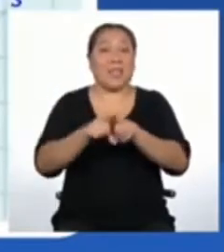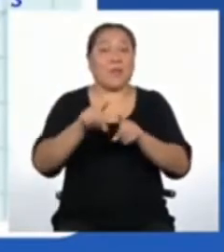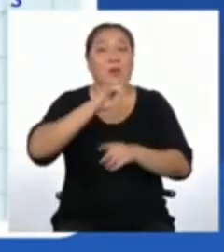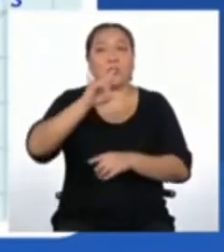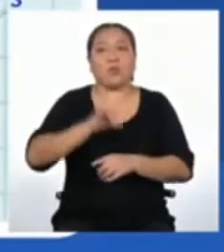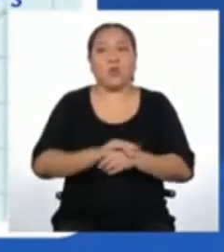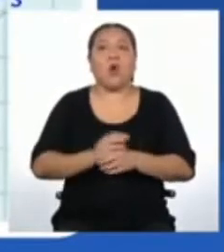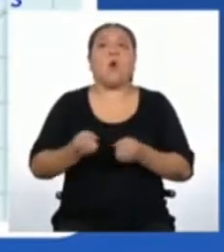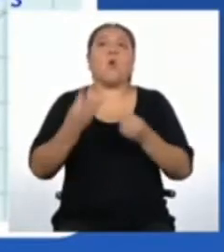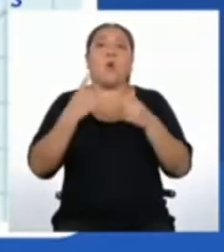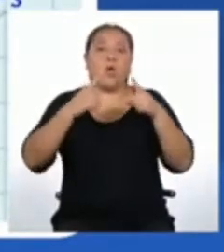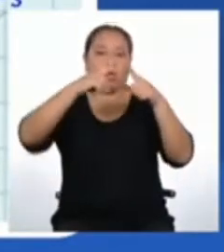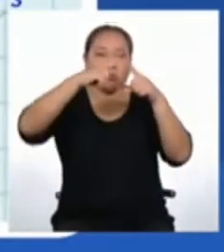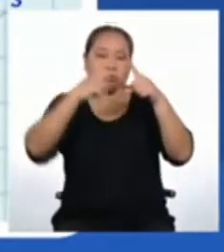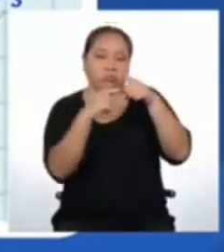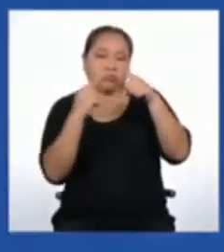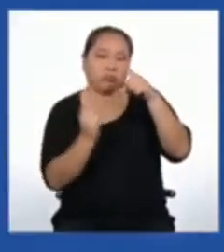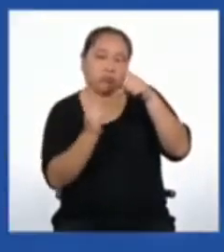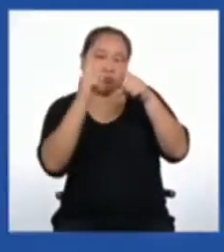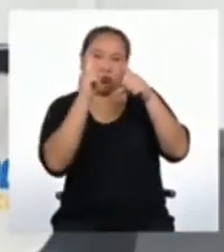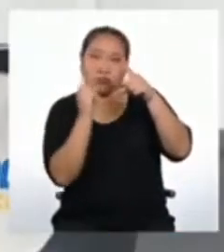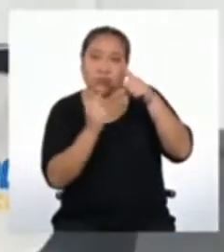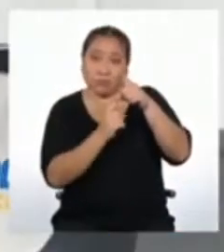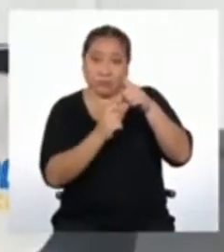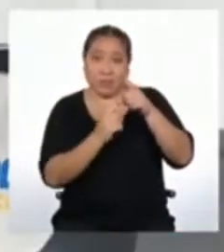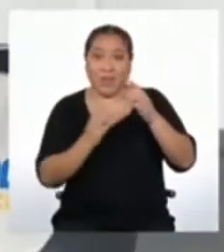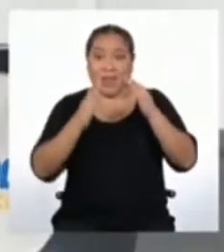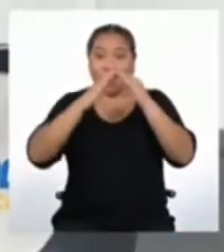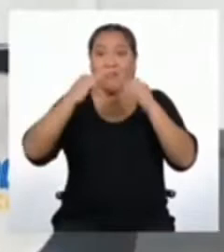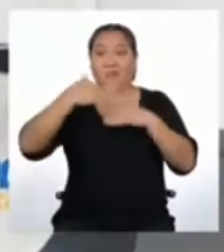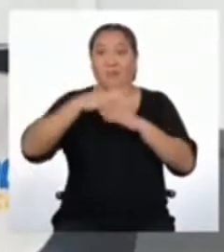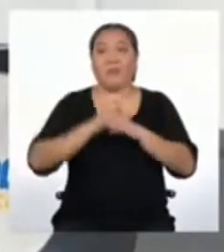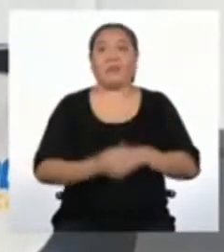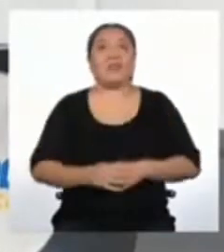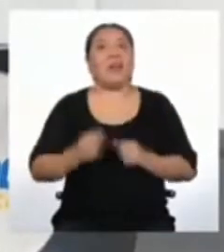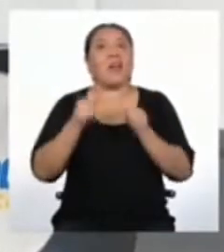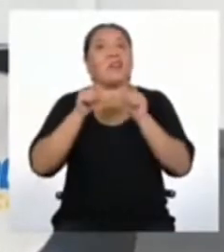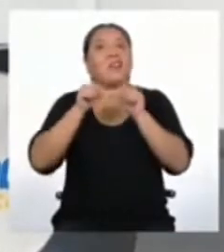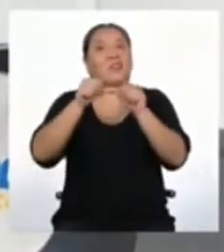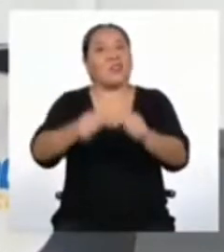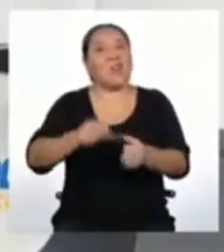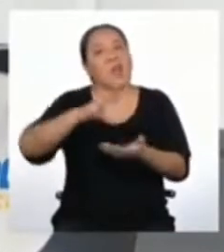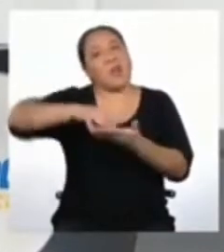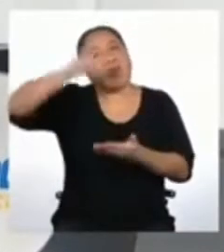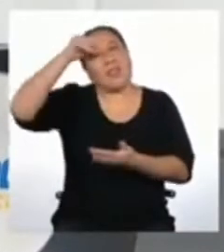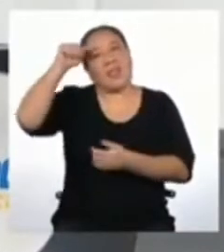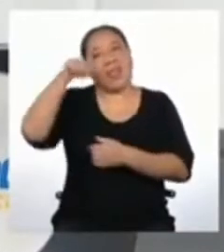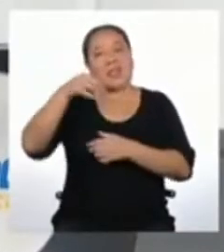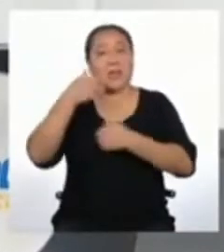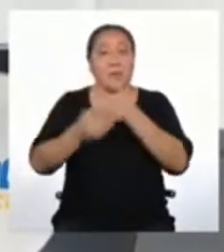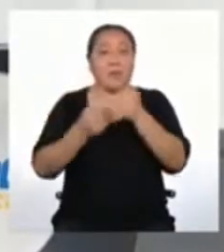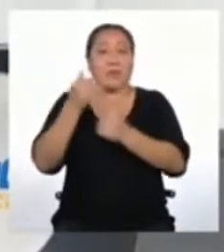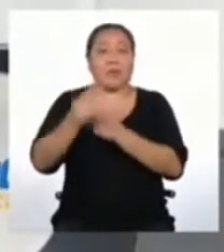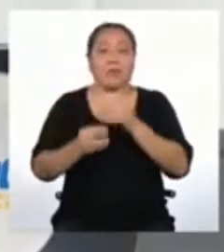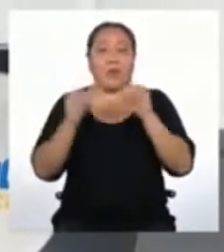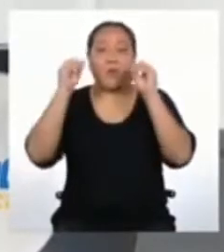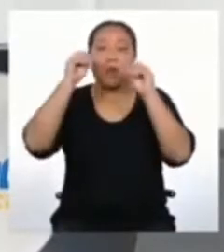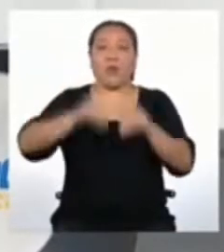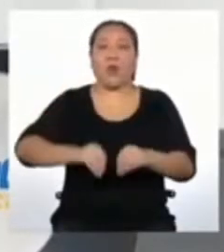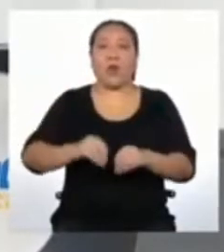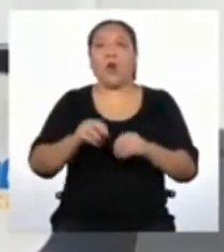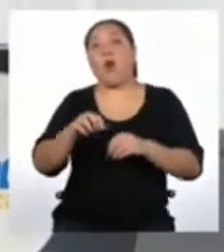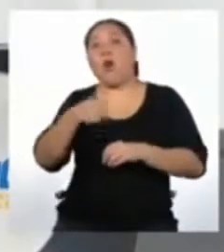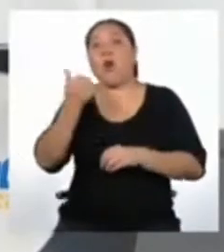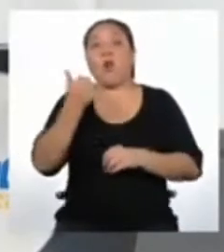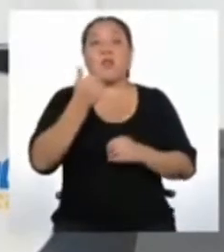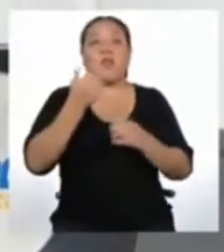cuántos palitos de fósforo se necesitan para formar figuras. Hoy vamos a continuar aprendiendo estas progresiones aplicándolas a un caso diferente